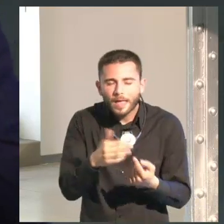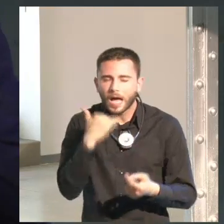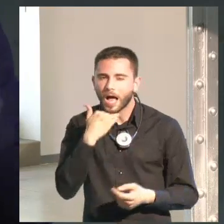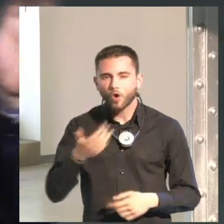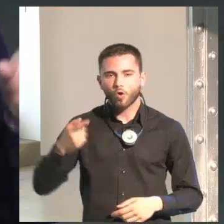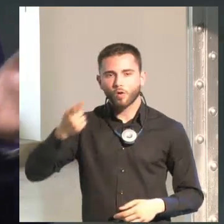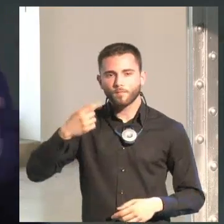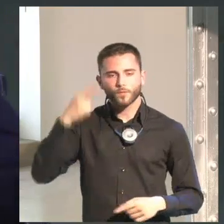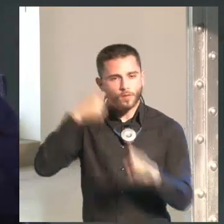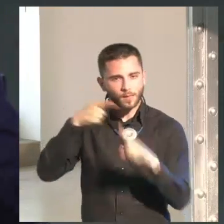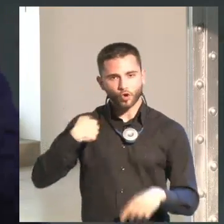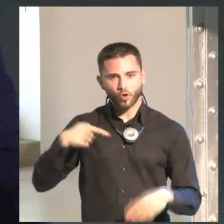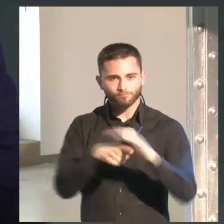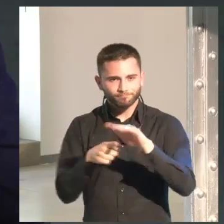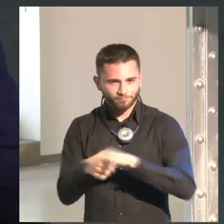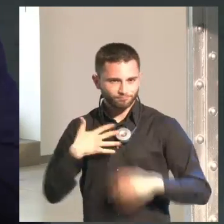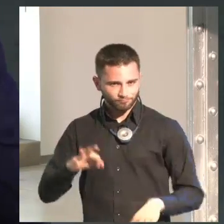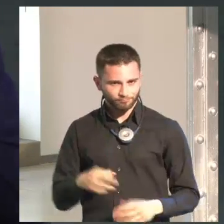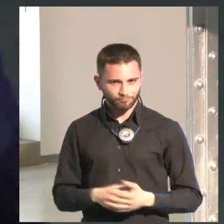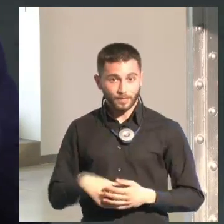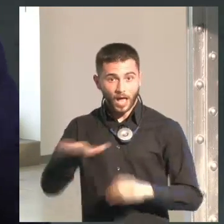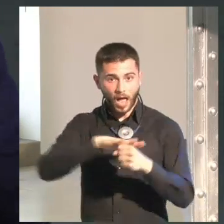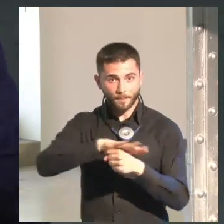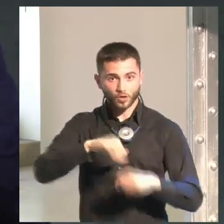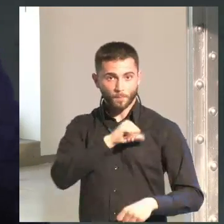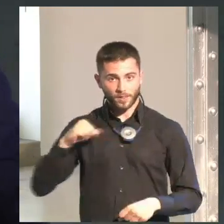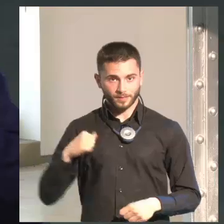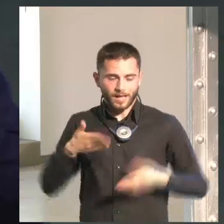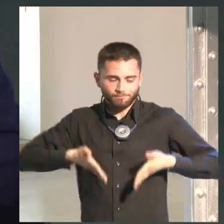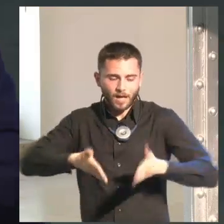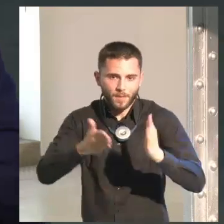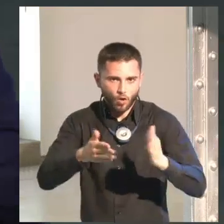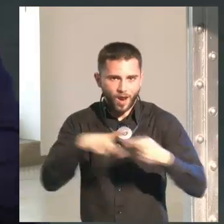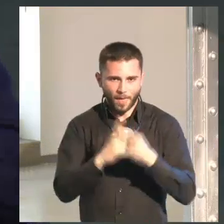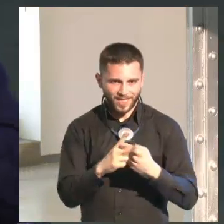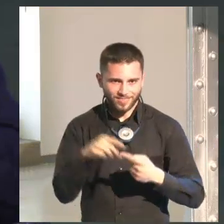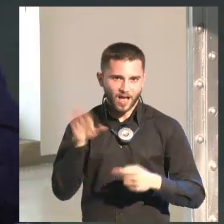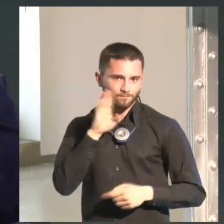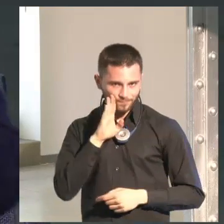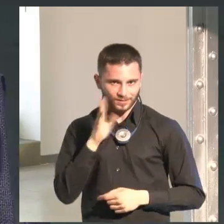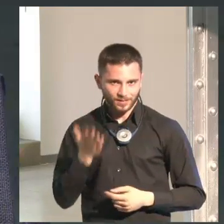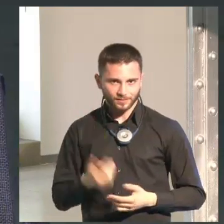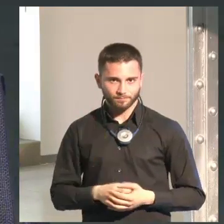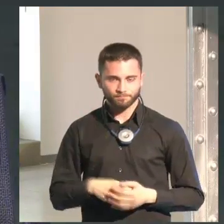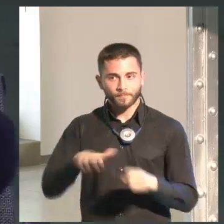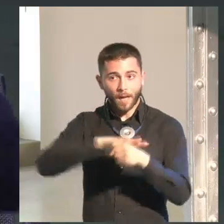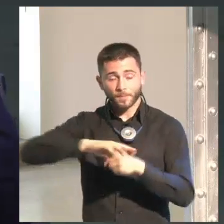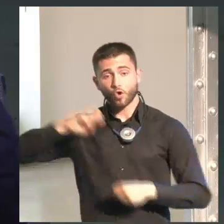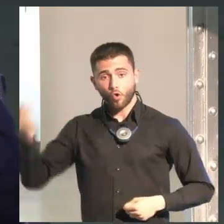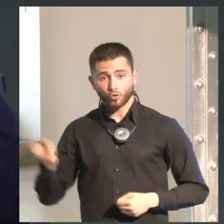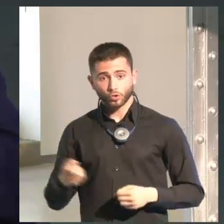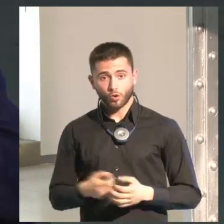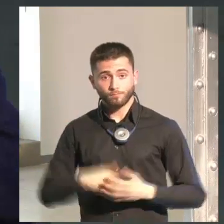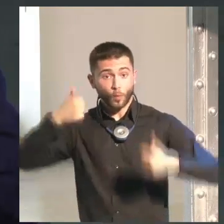gestione mi privacidad. Pues en el ámbito de la privacidad, quizá este sería el camino, las herramientas. En el otro ámbito, que sería en el